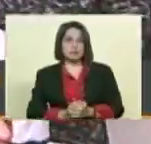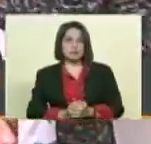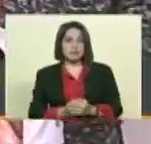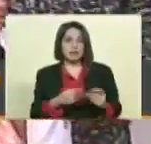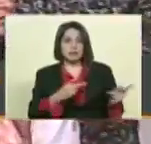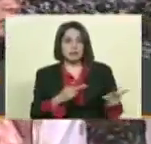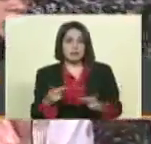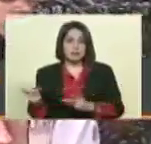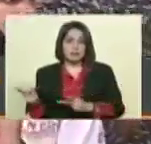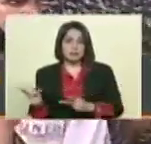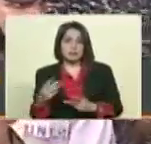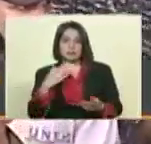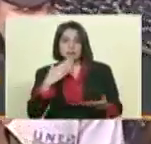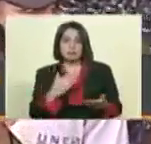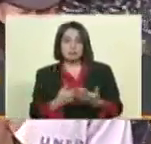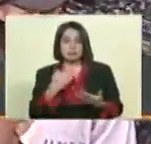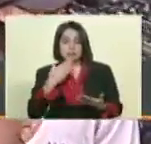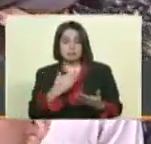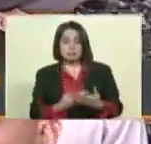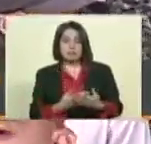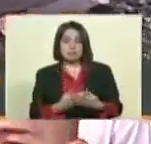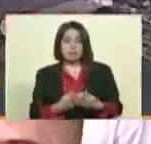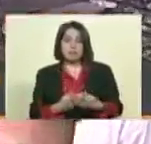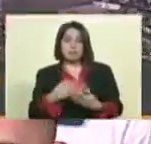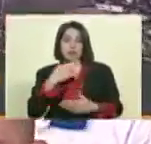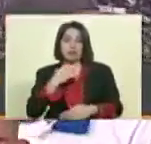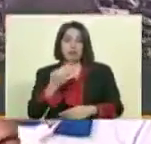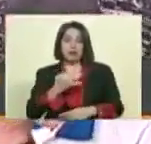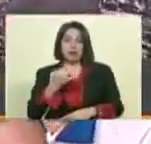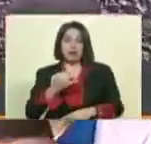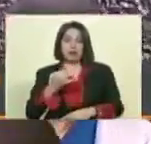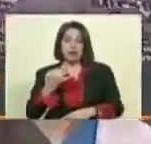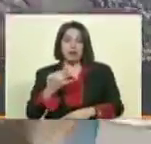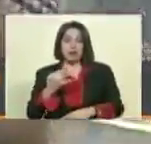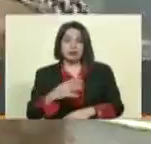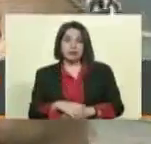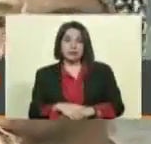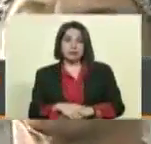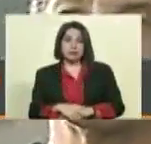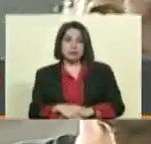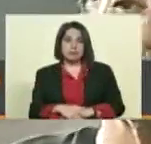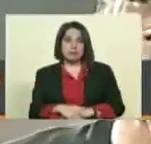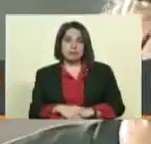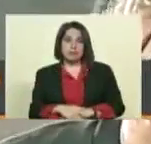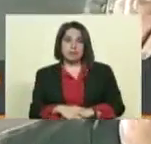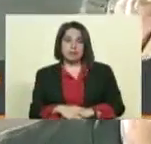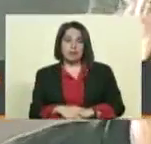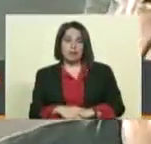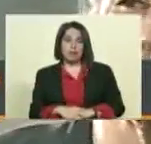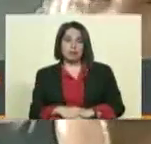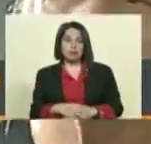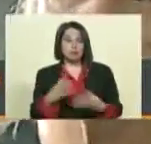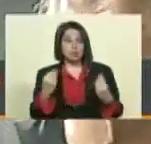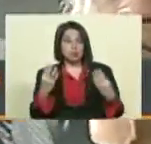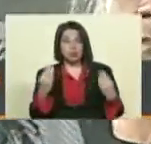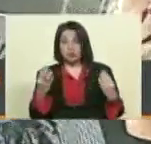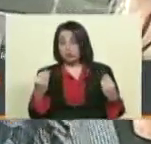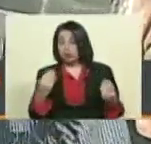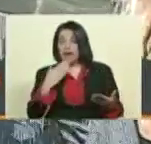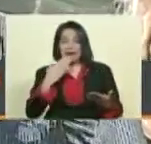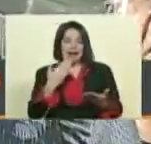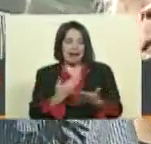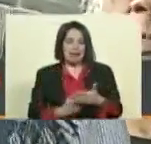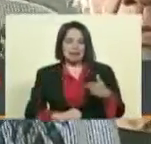Bienvenido. Gracias, gracias. De verdad, no tenemos cómo agradecer tanta solidaridad,